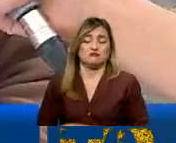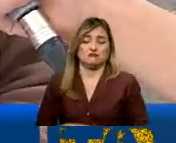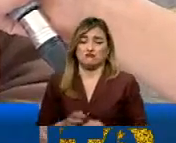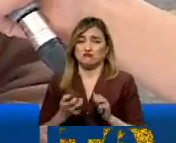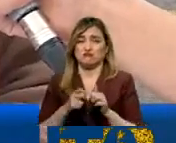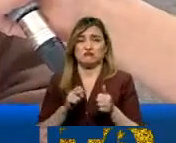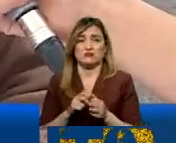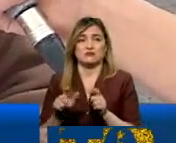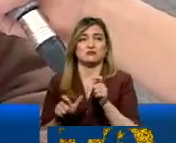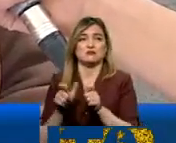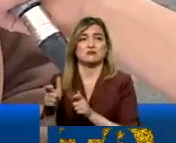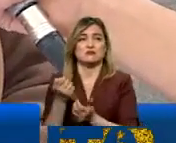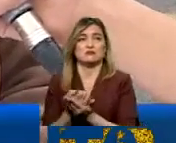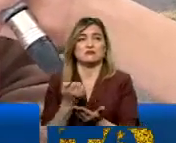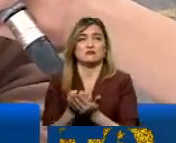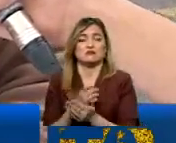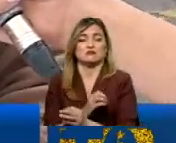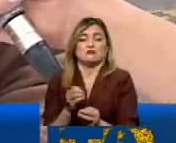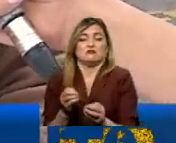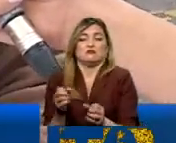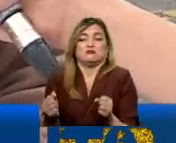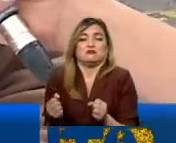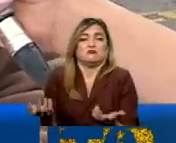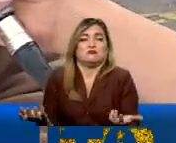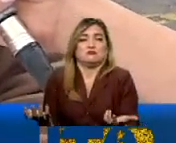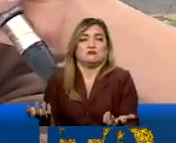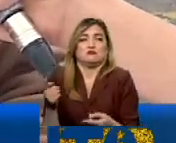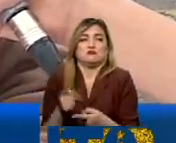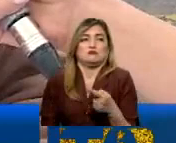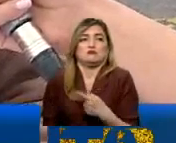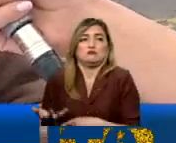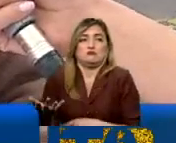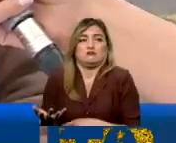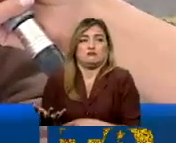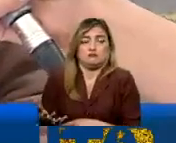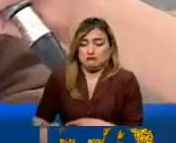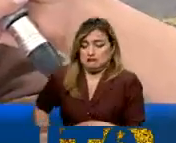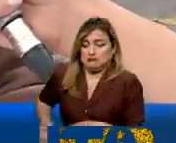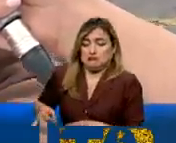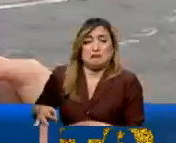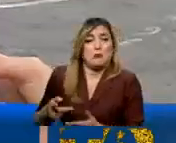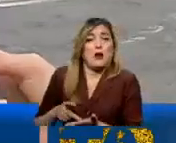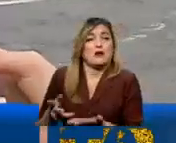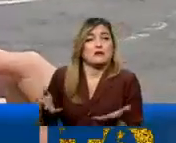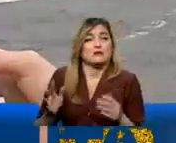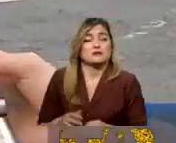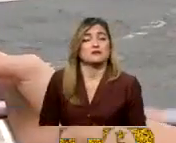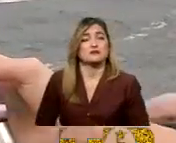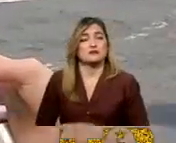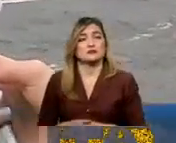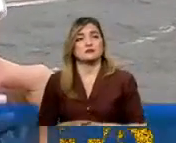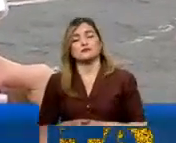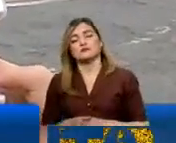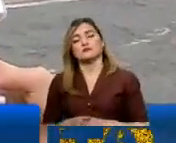personas que no tienen económicamente, tienen su carro, no pueden hacer. ¿Por qué? Por lo económico, y queda ahí. Eso por evitarse